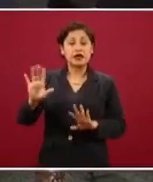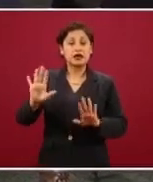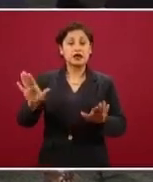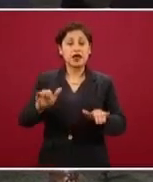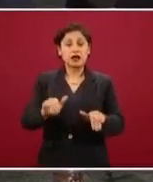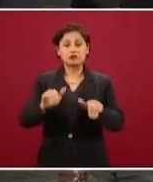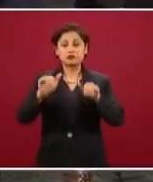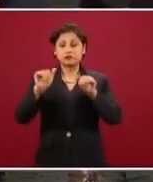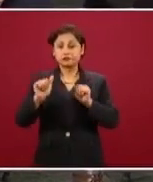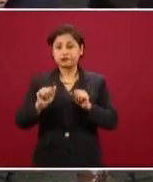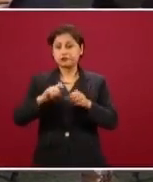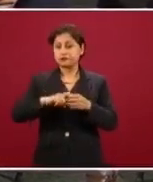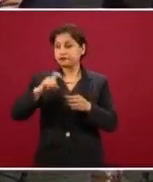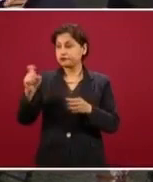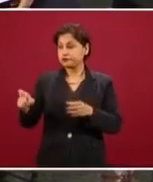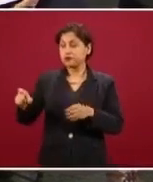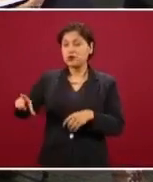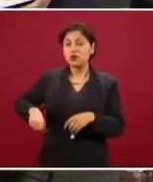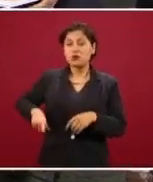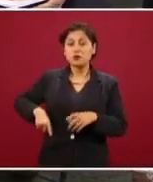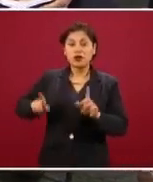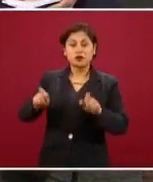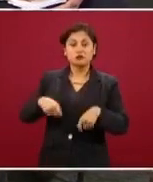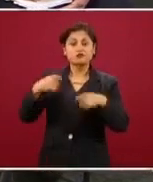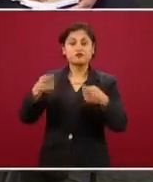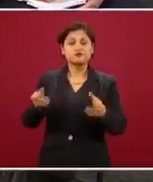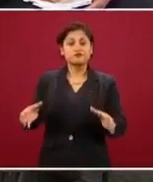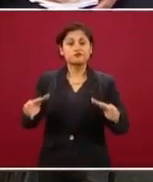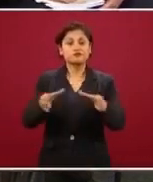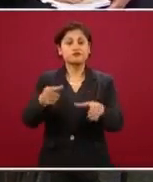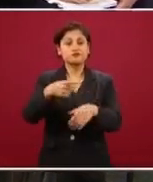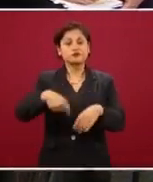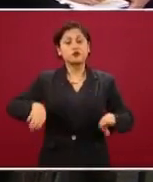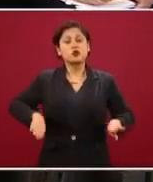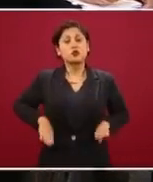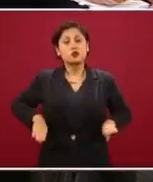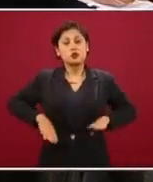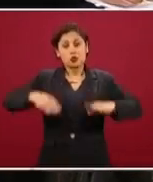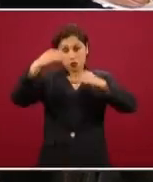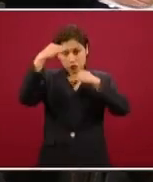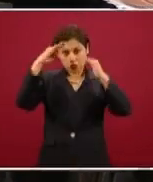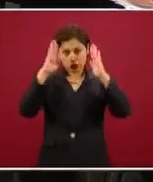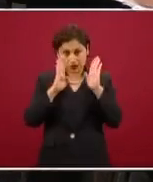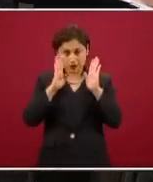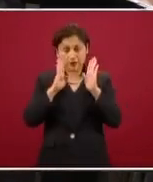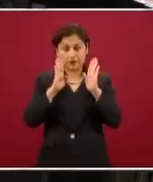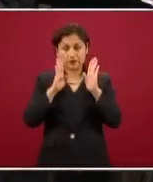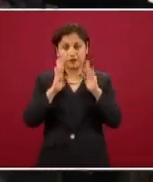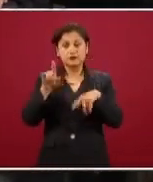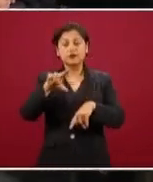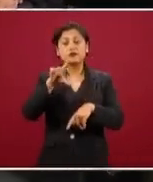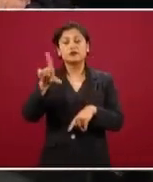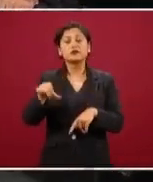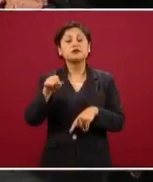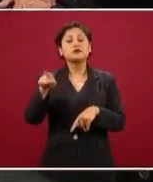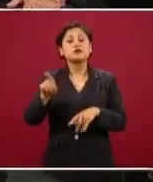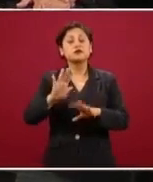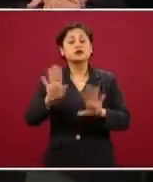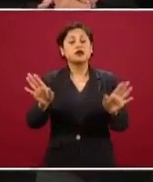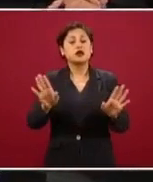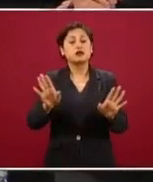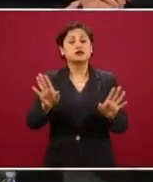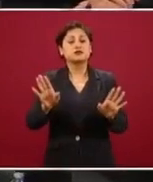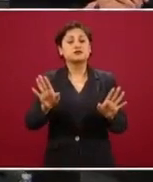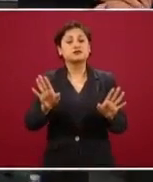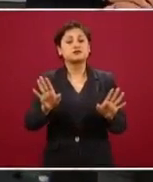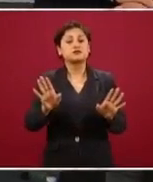a los conservadores, y así es como llega Juárez, afortunadamente, ¿no?, a